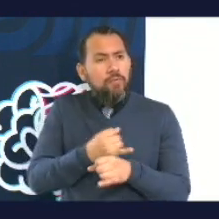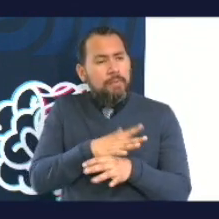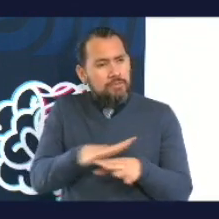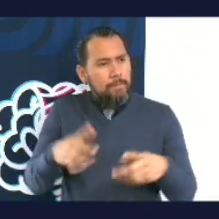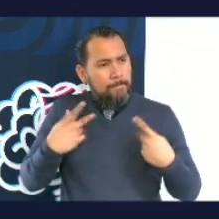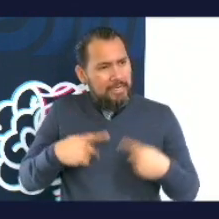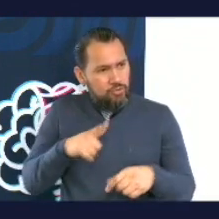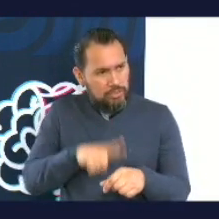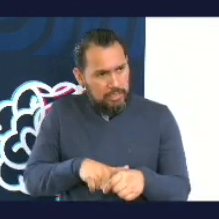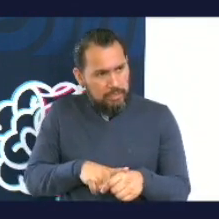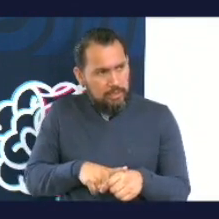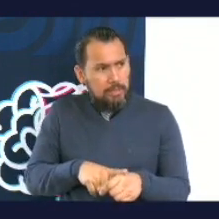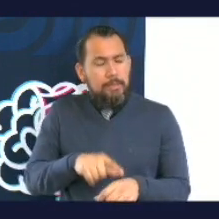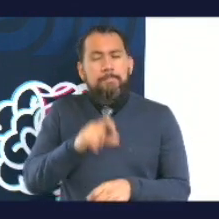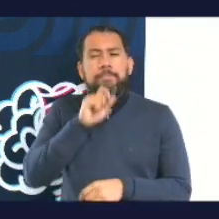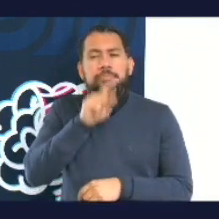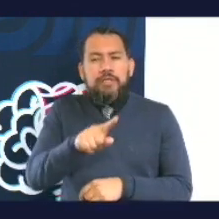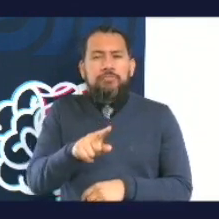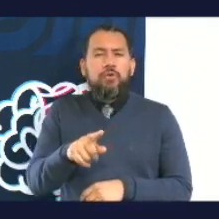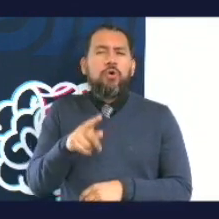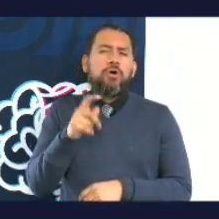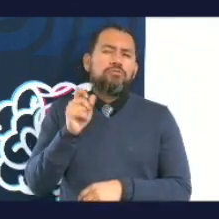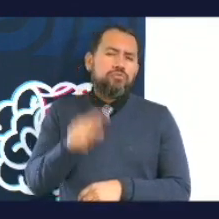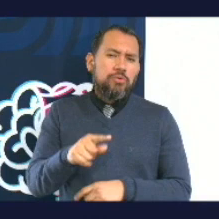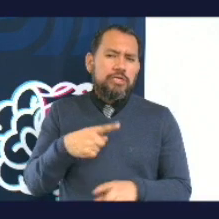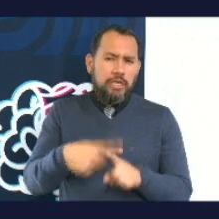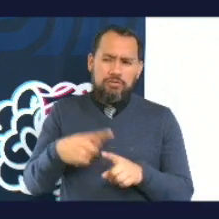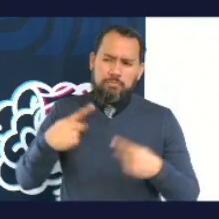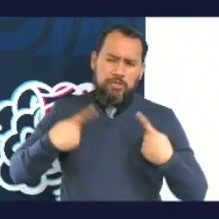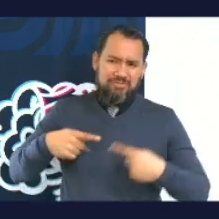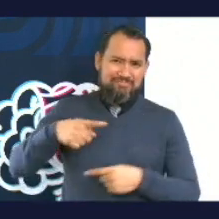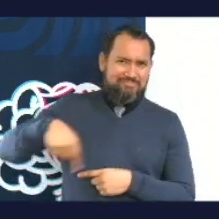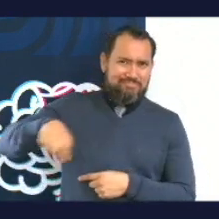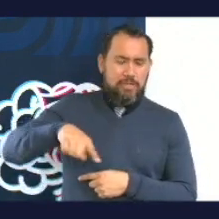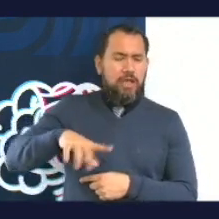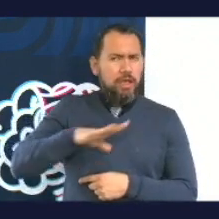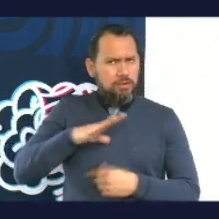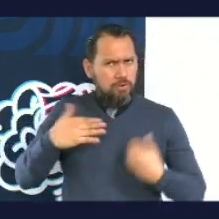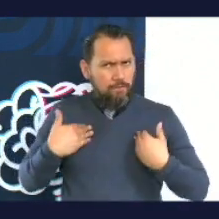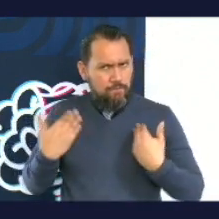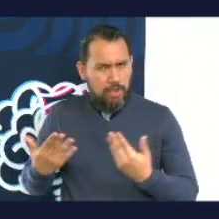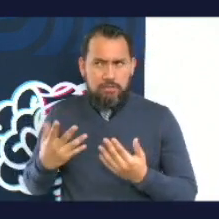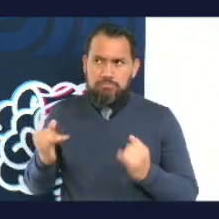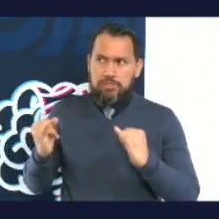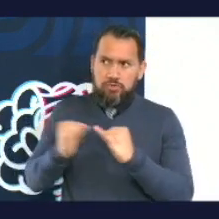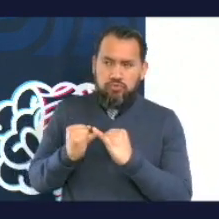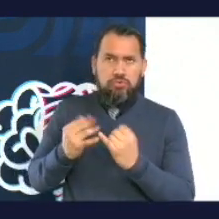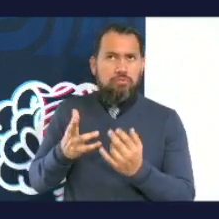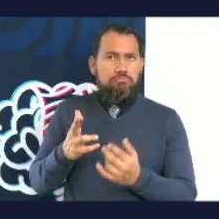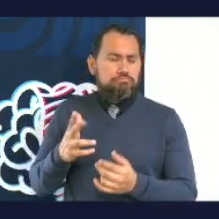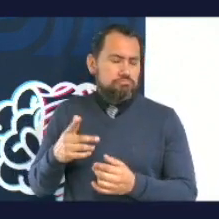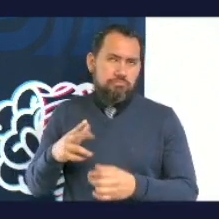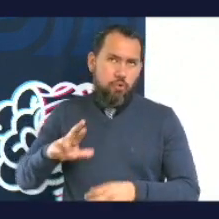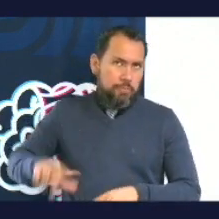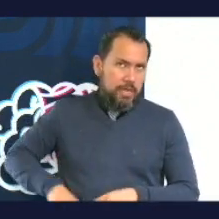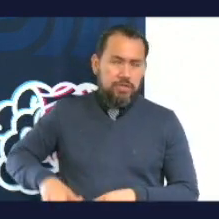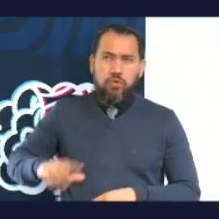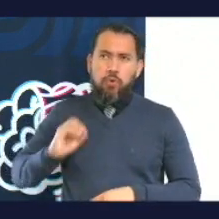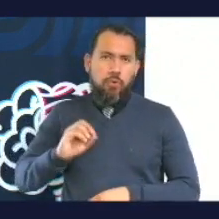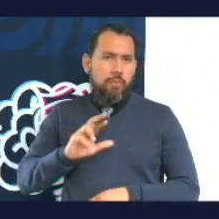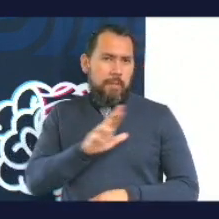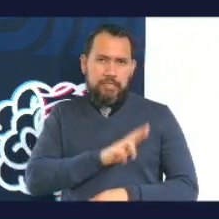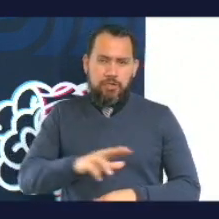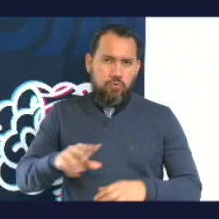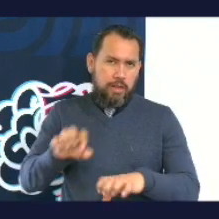también de la seguridad y los datos personales de quienes confían en una institución pública Una institución privada Y de alguna u otra